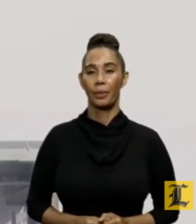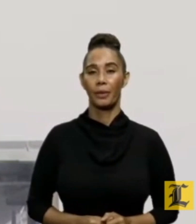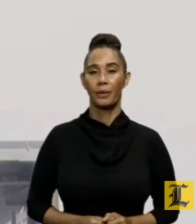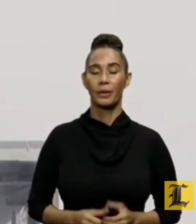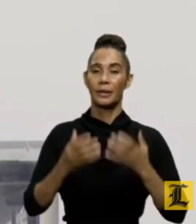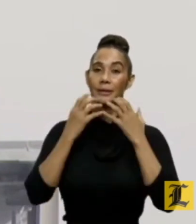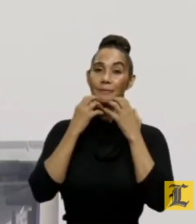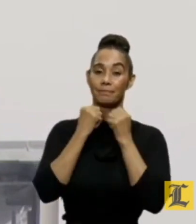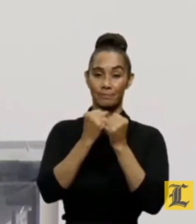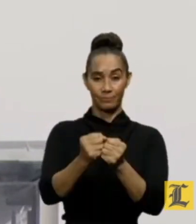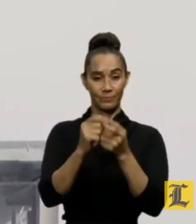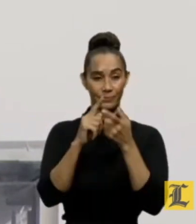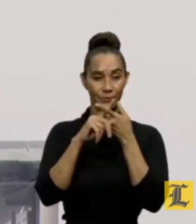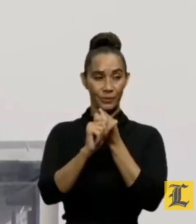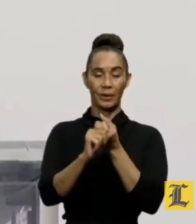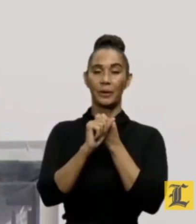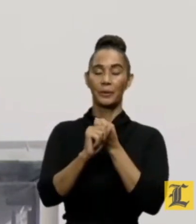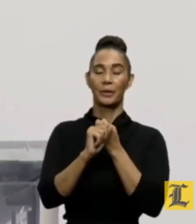Queridos amigos,